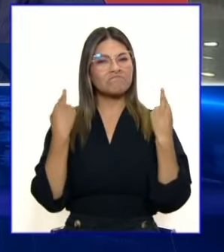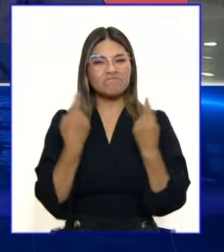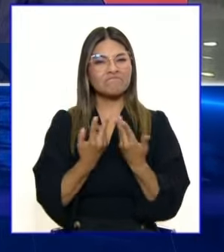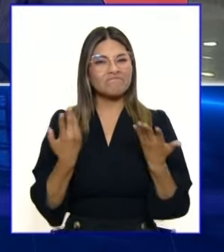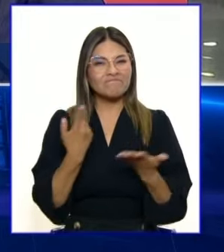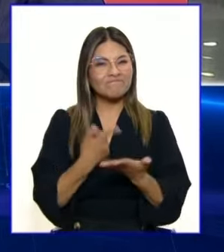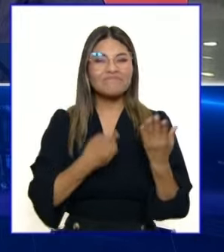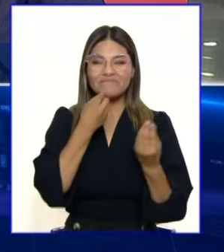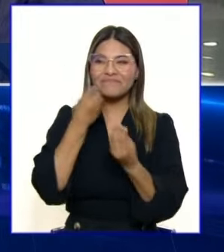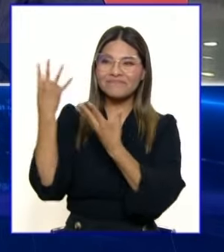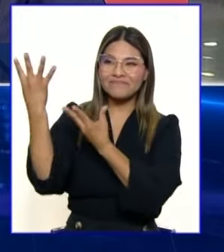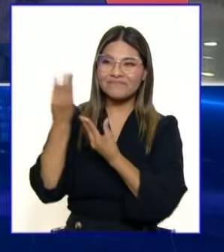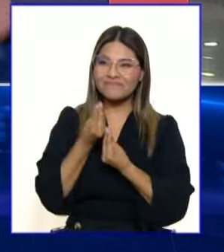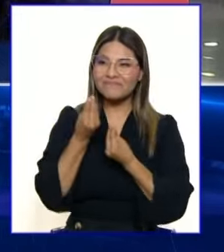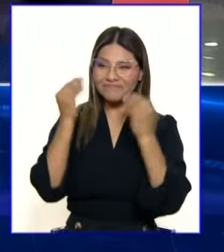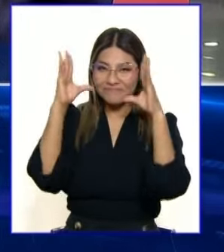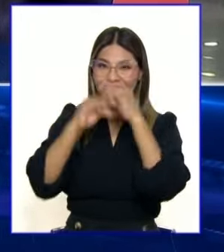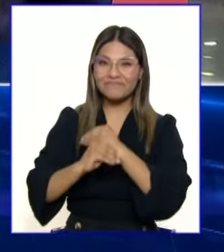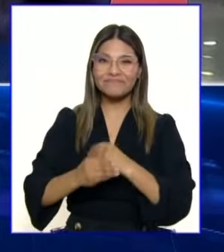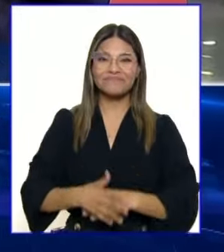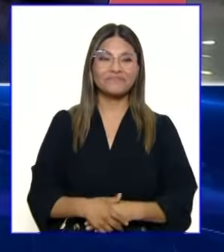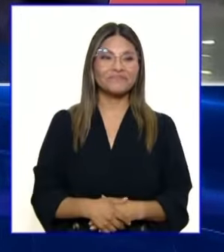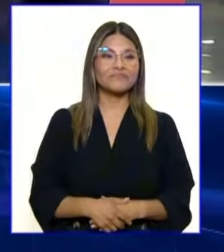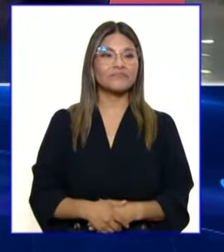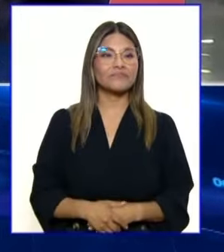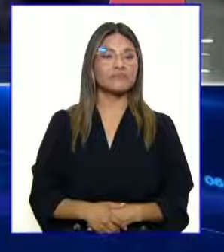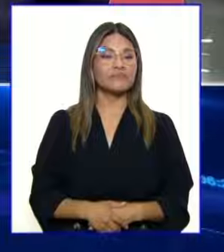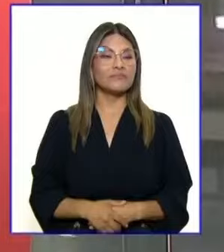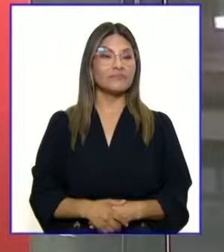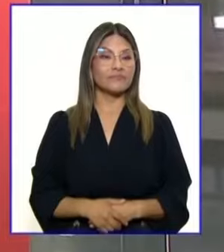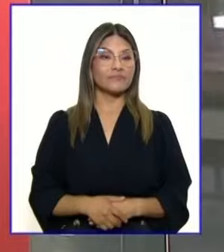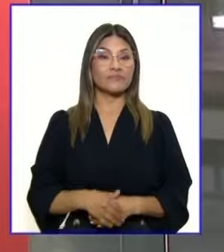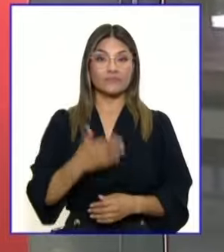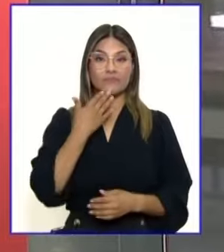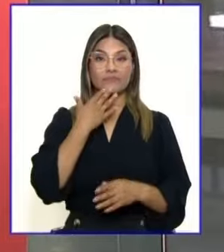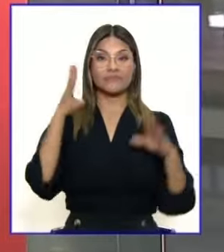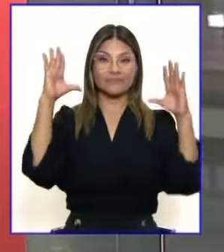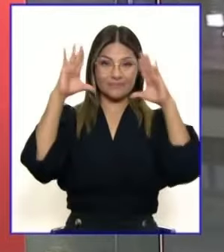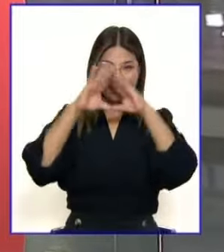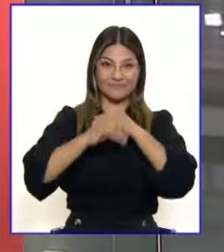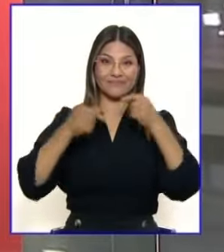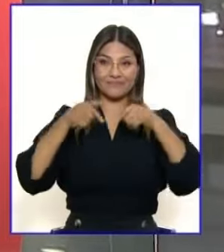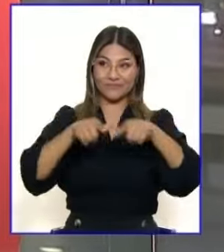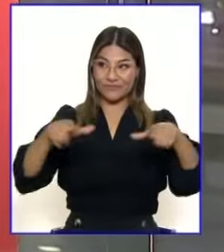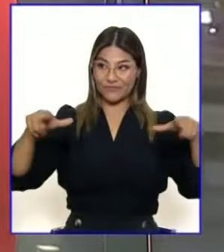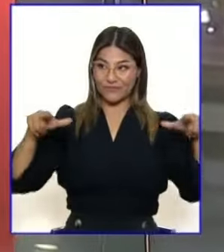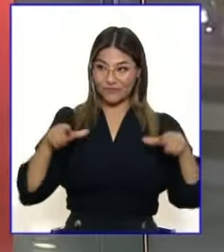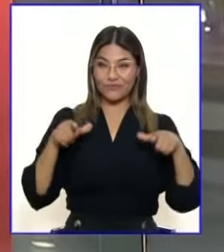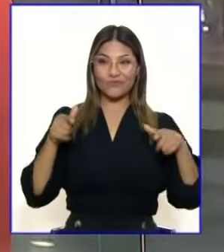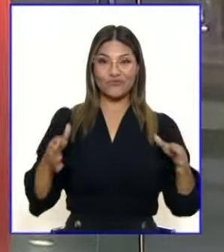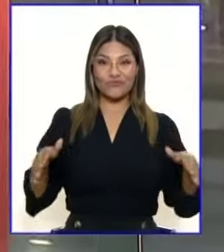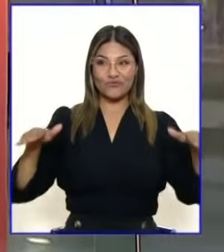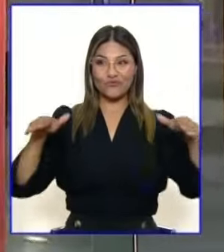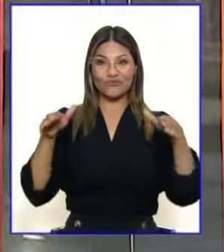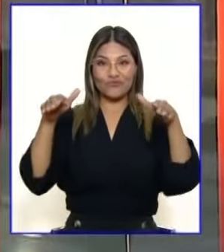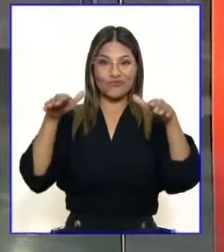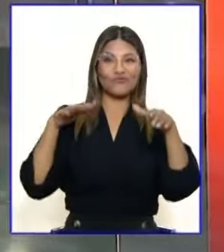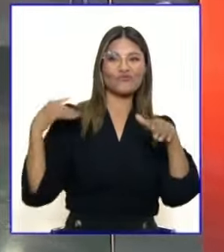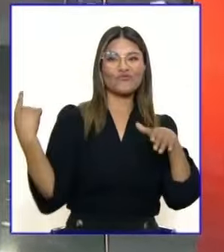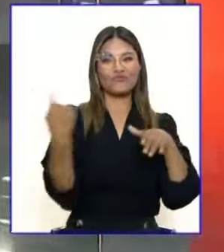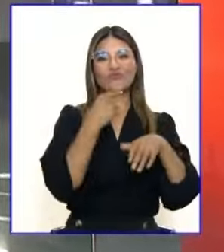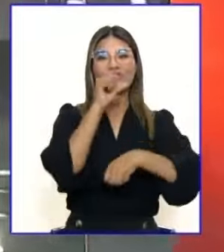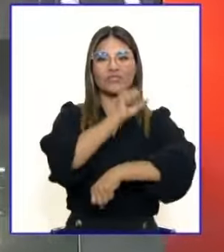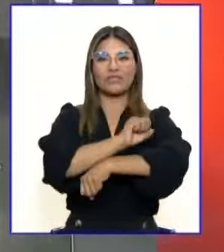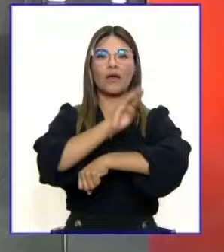Buenas noches. ¿Cómo estás, Alex? Buenas noches. Nos encontramos aquí en el set del IRTP de TV Perú, en el Centro Internacional